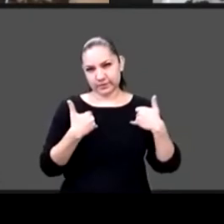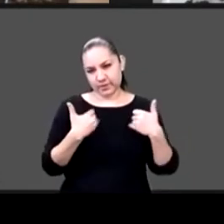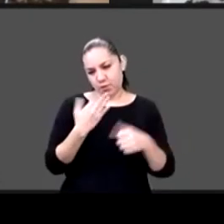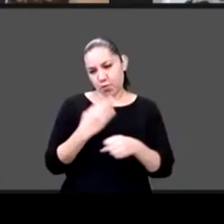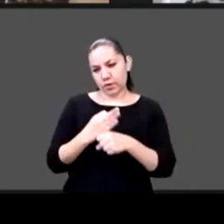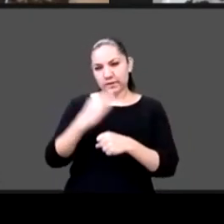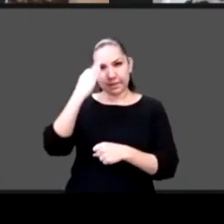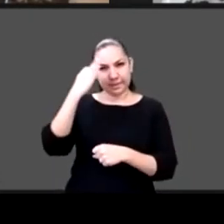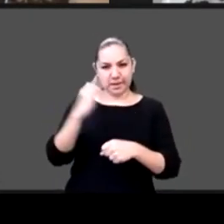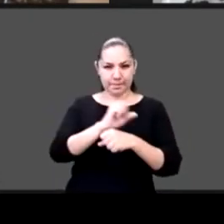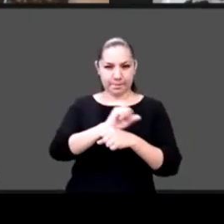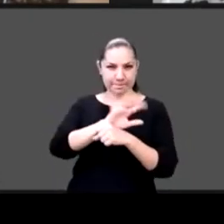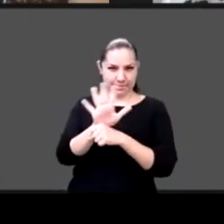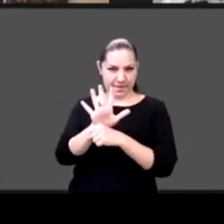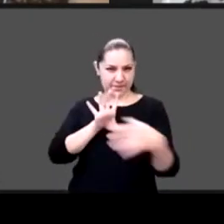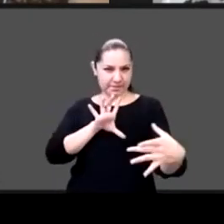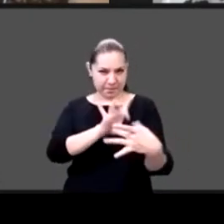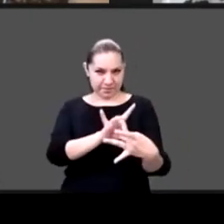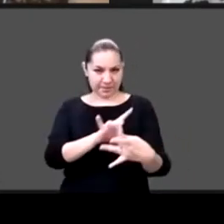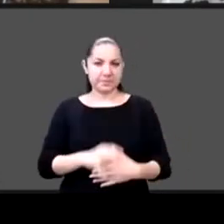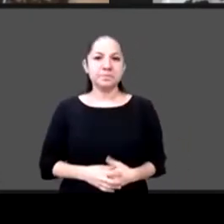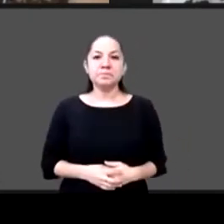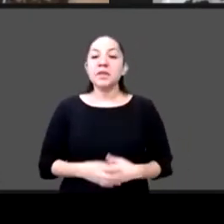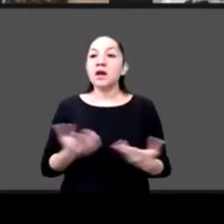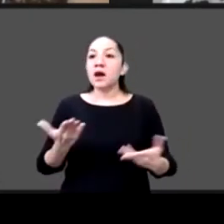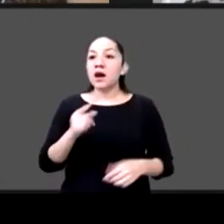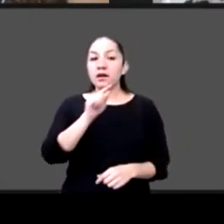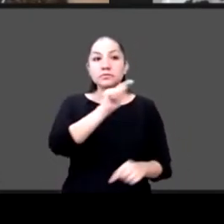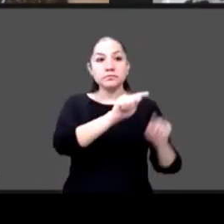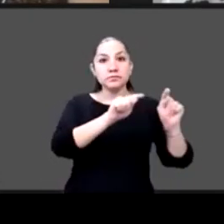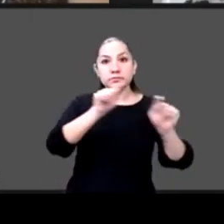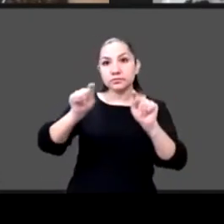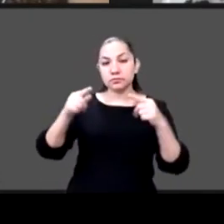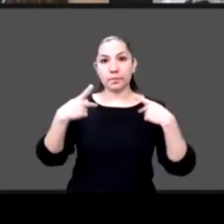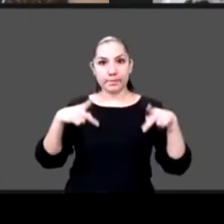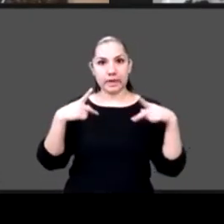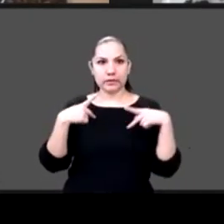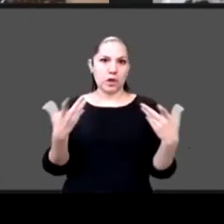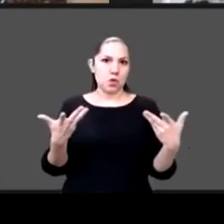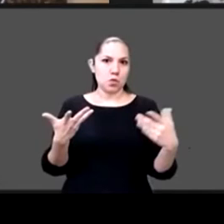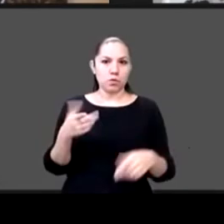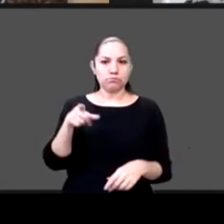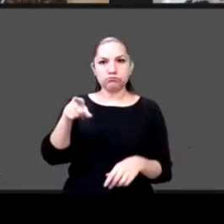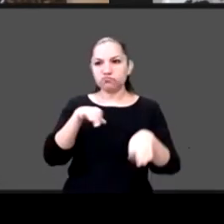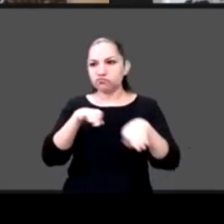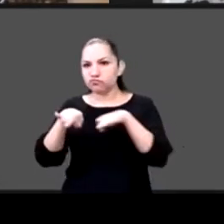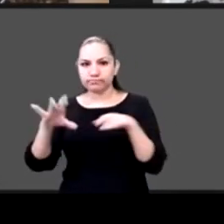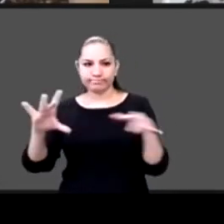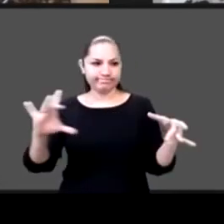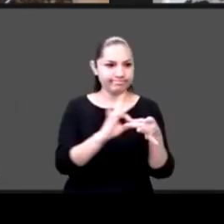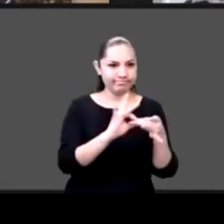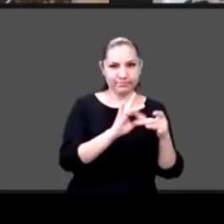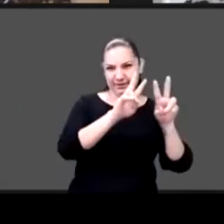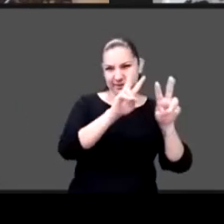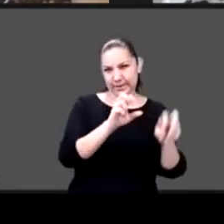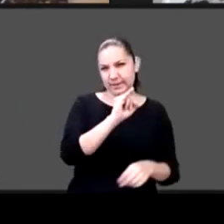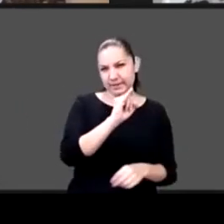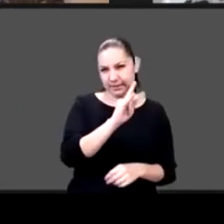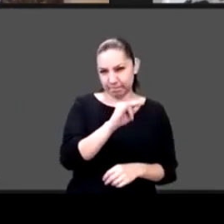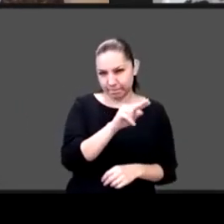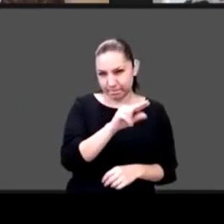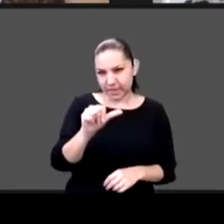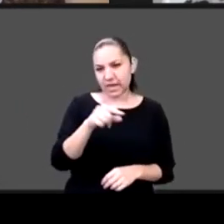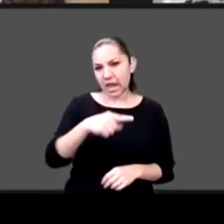con colaboradoras cercanas, aliadas al CIPINA y al trabajo de día a día, de batalla, de